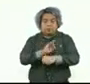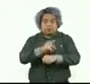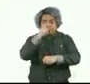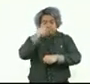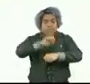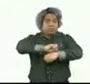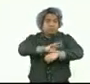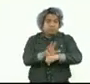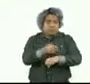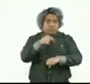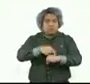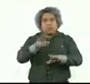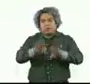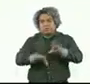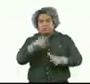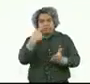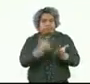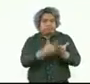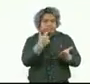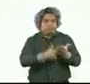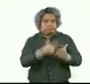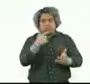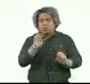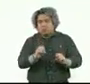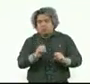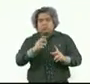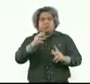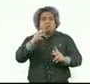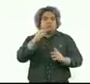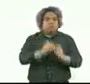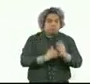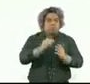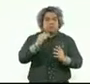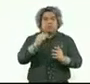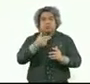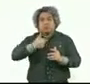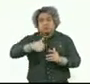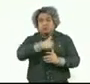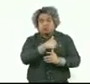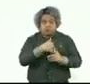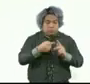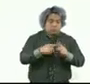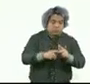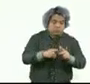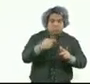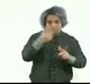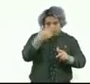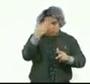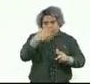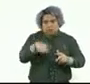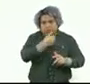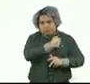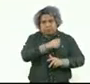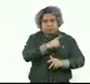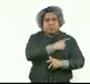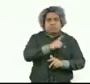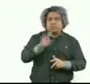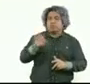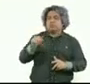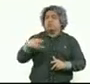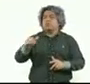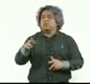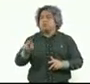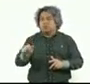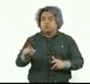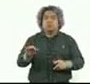COVID, pero también favorecen una mejor calidad de vida, continuamos con el programa de Salud en tu Vida, Salud para el Bienestar,